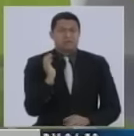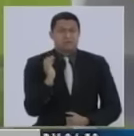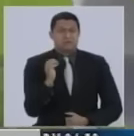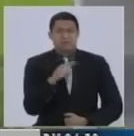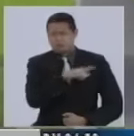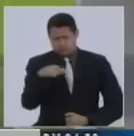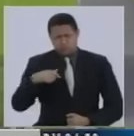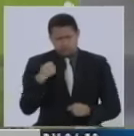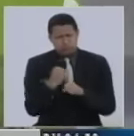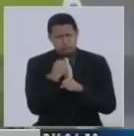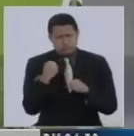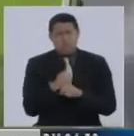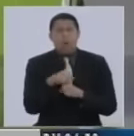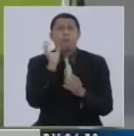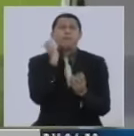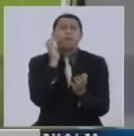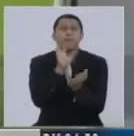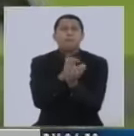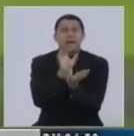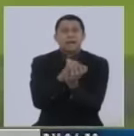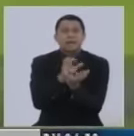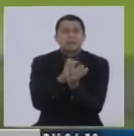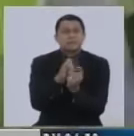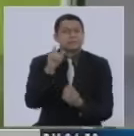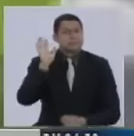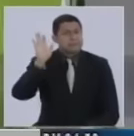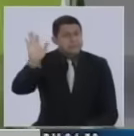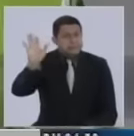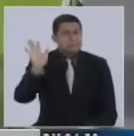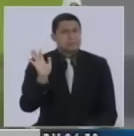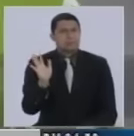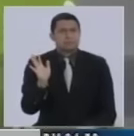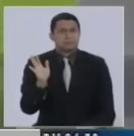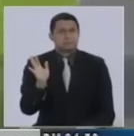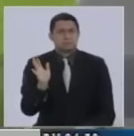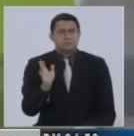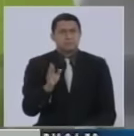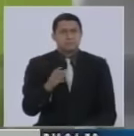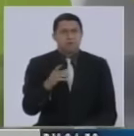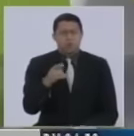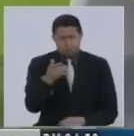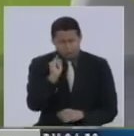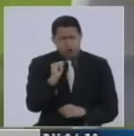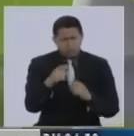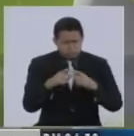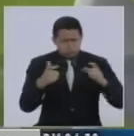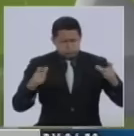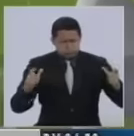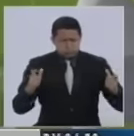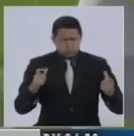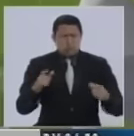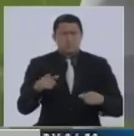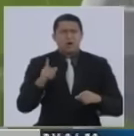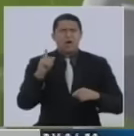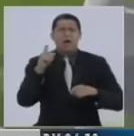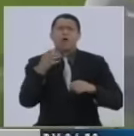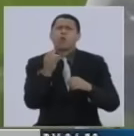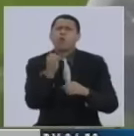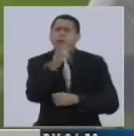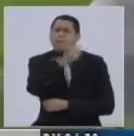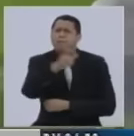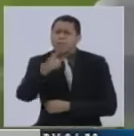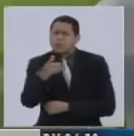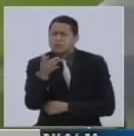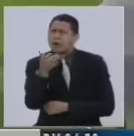hicimos un trabajo en la isla de Margarita porque el cuando se habla de prevalencia e incidencia nos referimos A cuántos